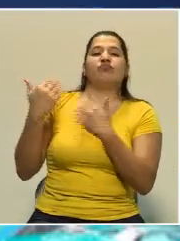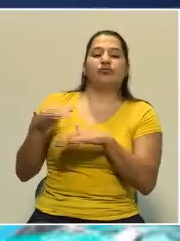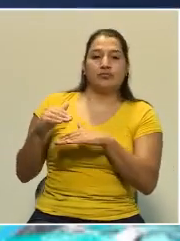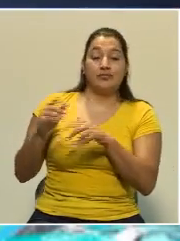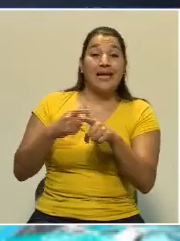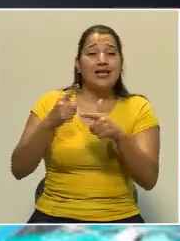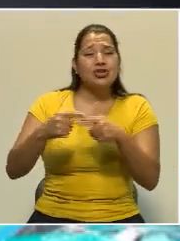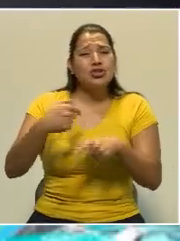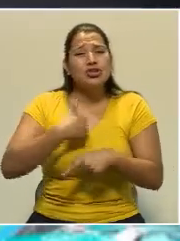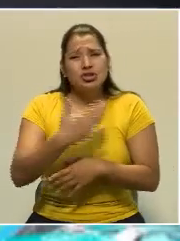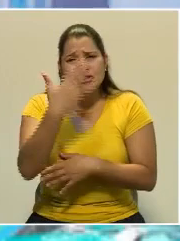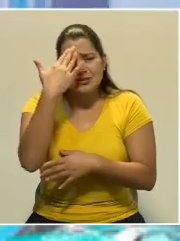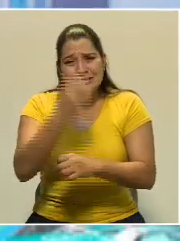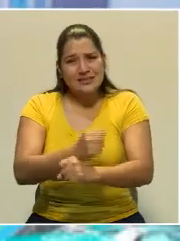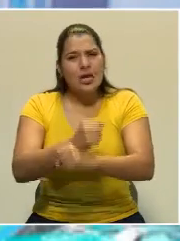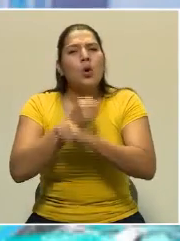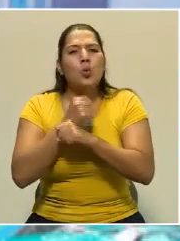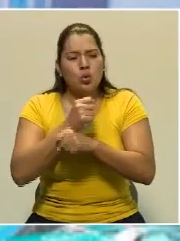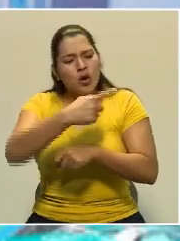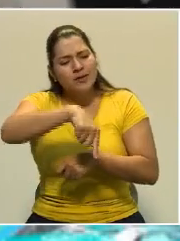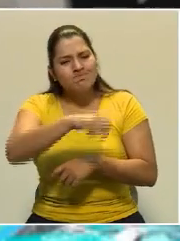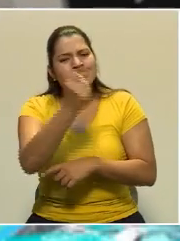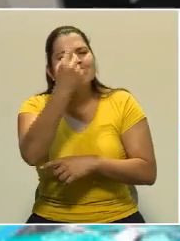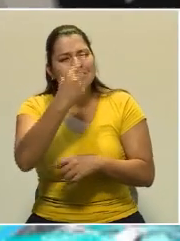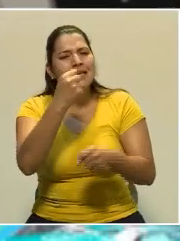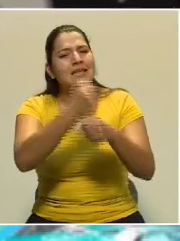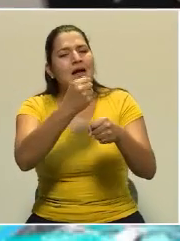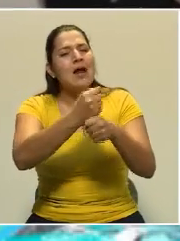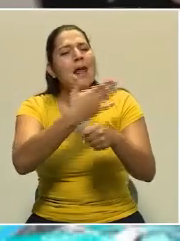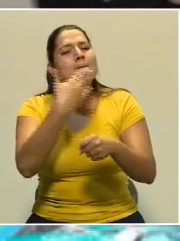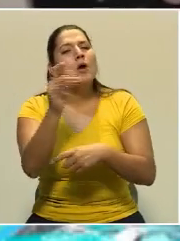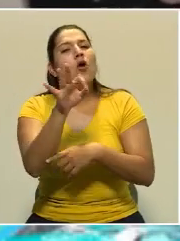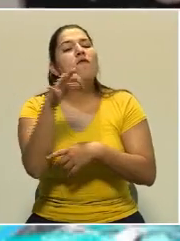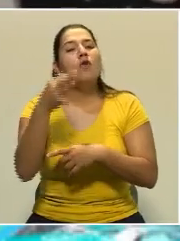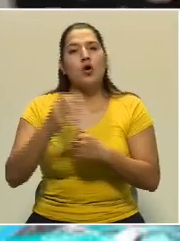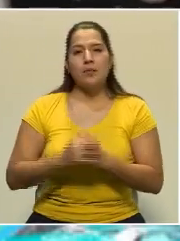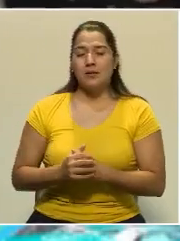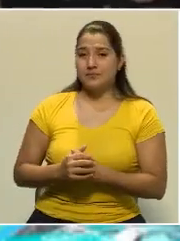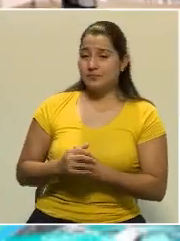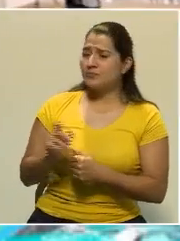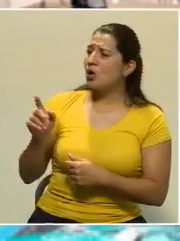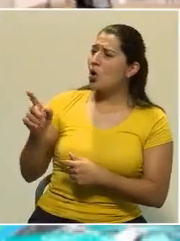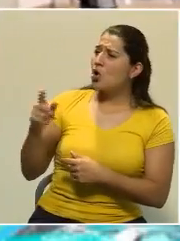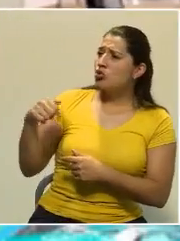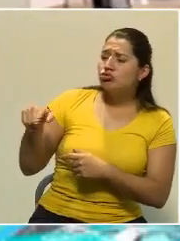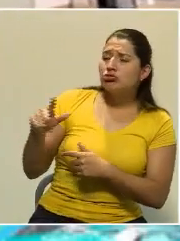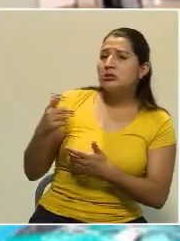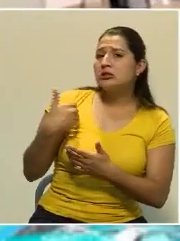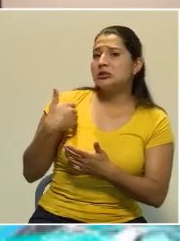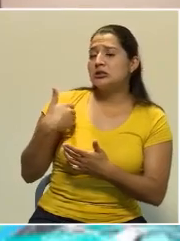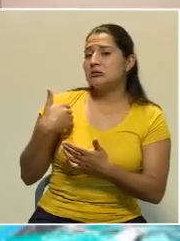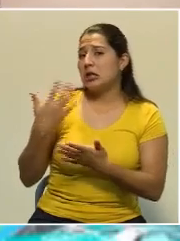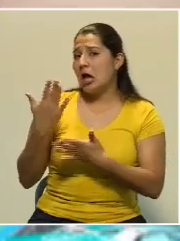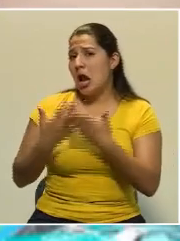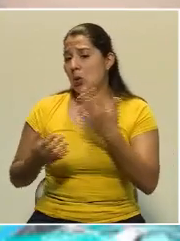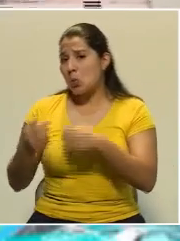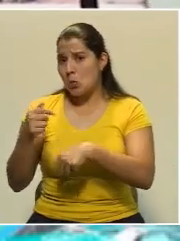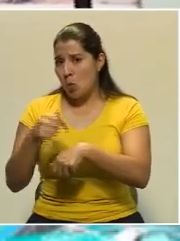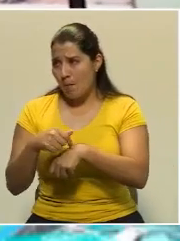sector tiene conciencia y va a operar de la mejor manera. ¿Tendrán algún momento o han planeado